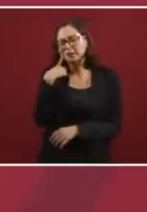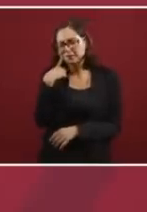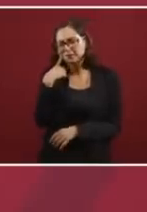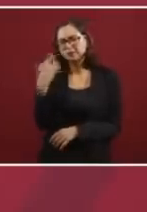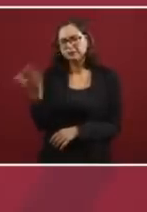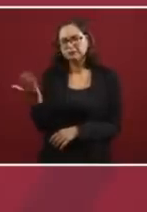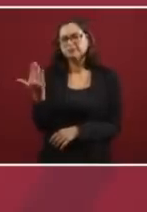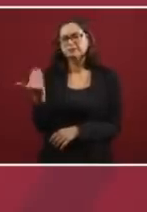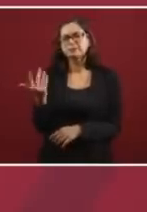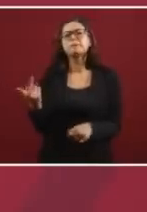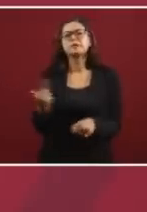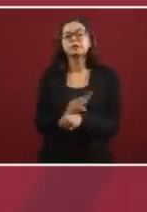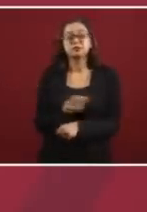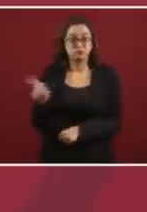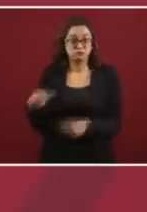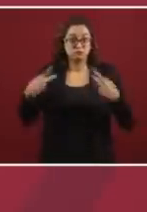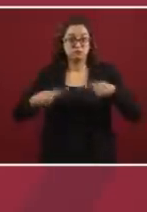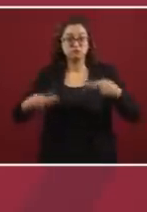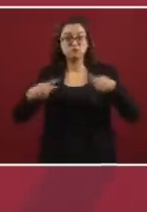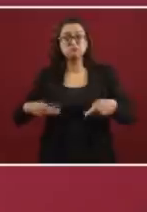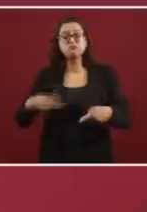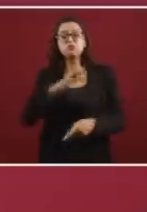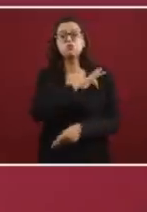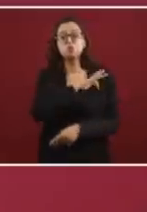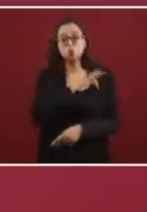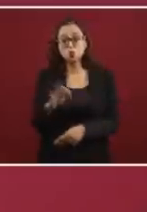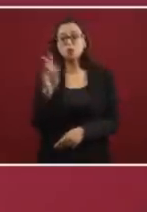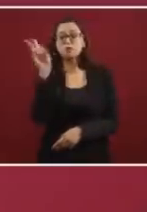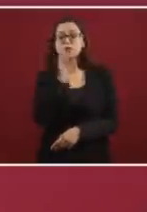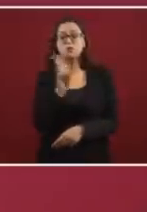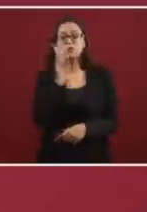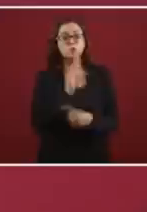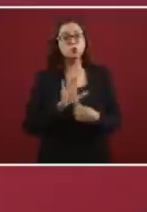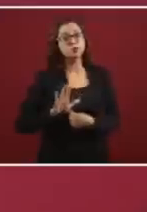la posibilidad de probar